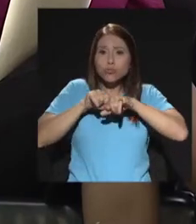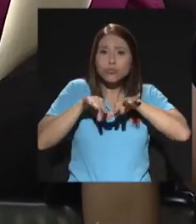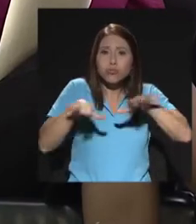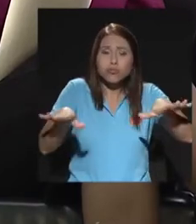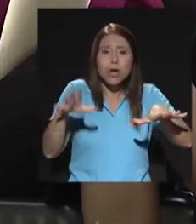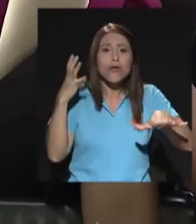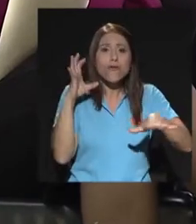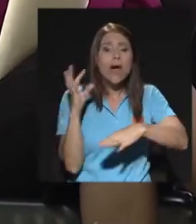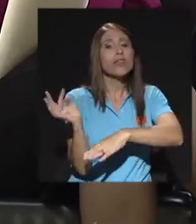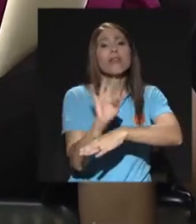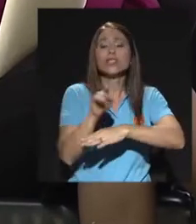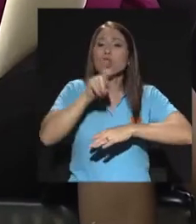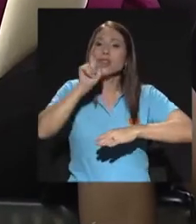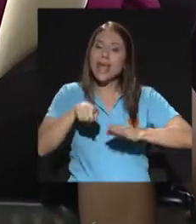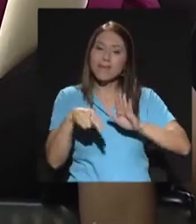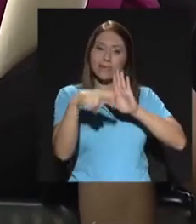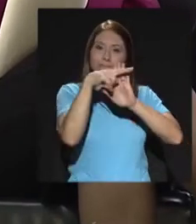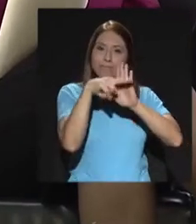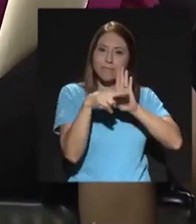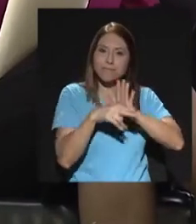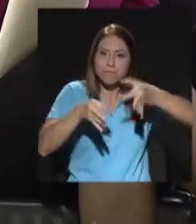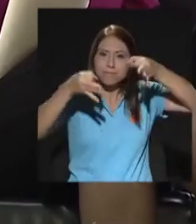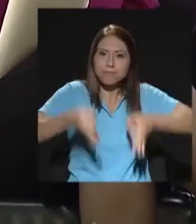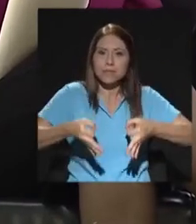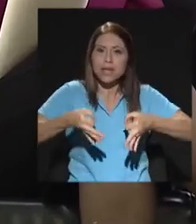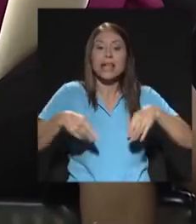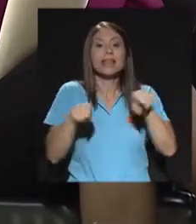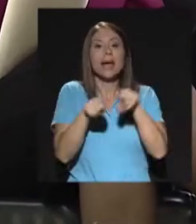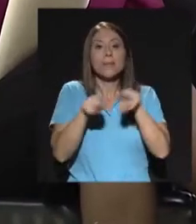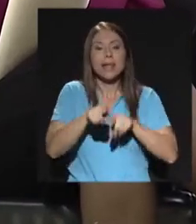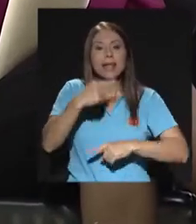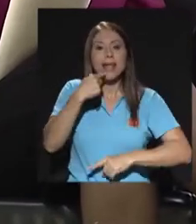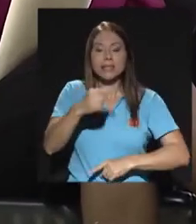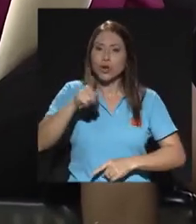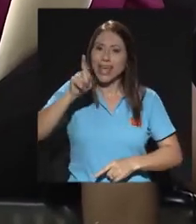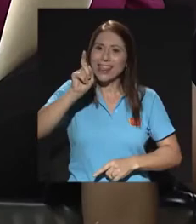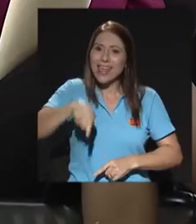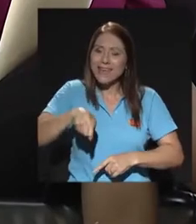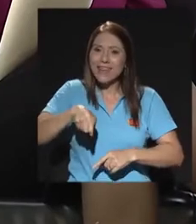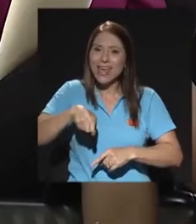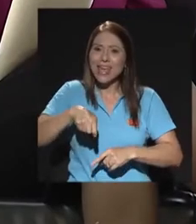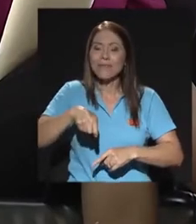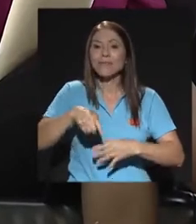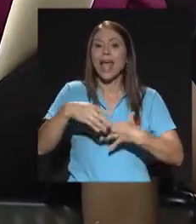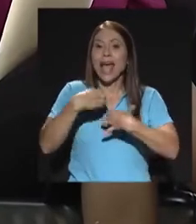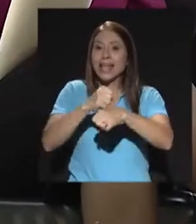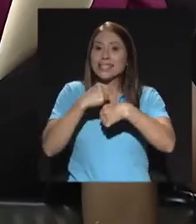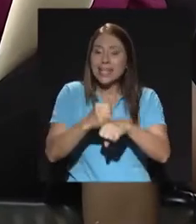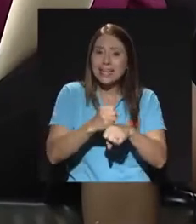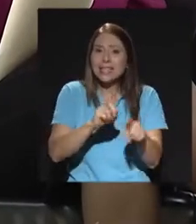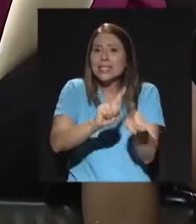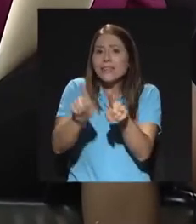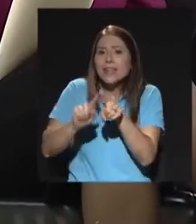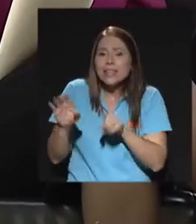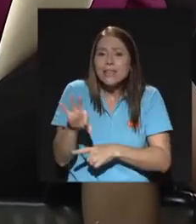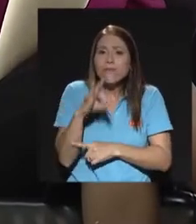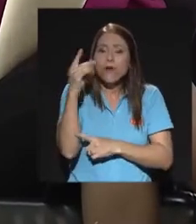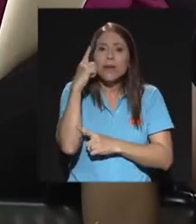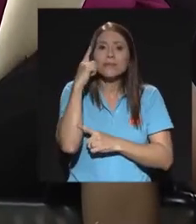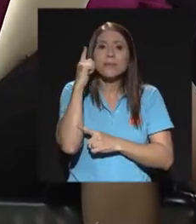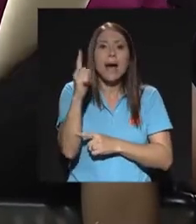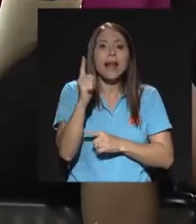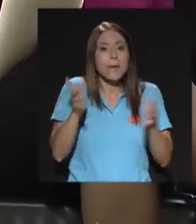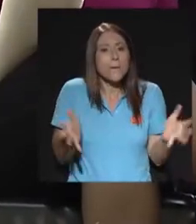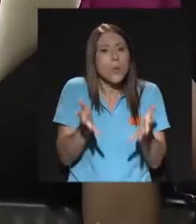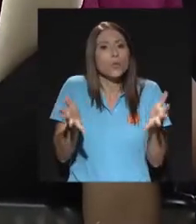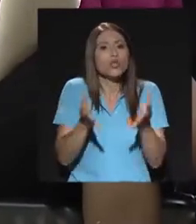expresamente regulada, sino que le ha dicho además que debe crear el Estado mecanismos para propiciar el pluralismo